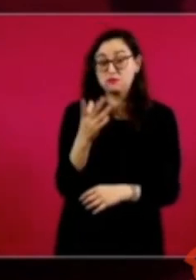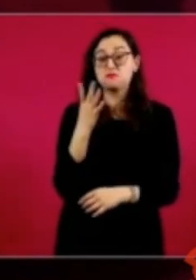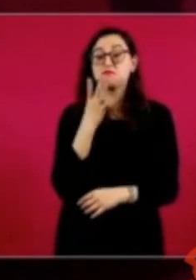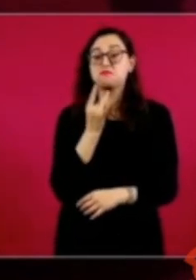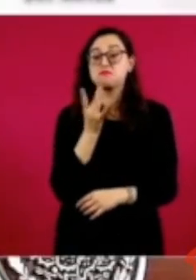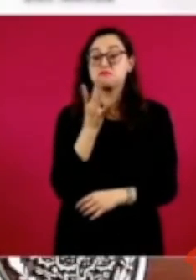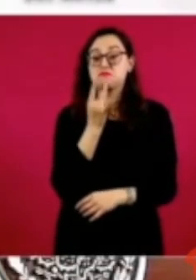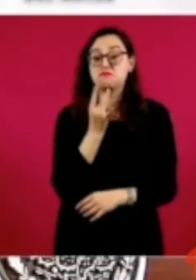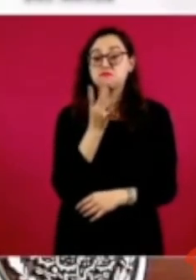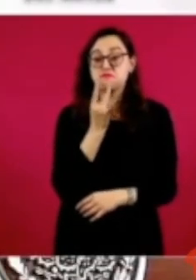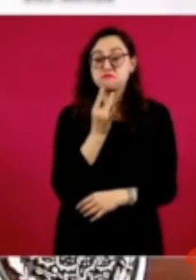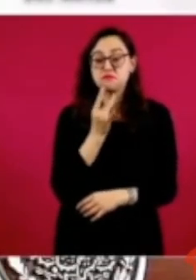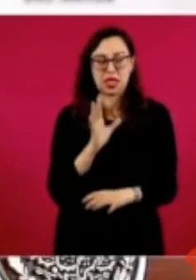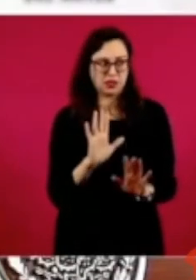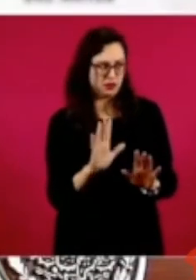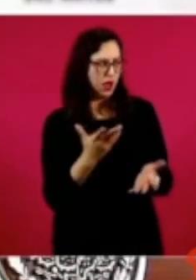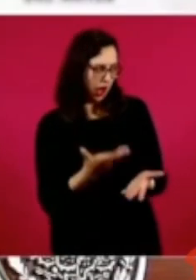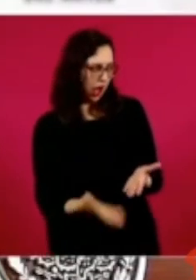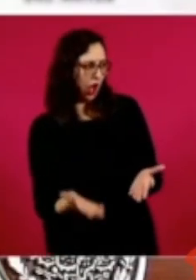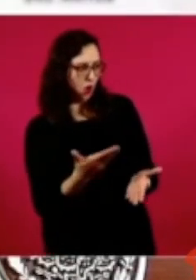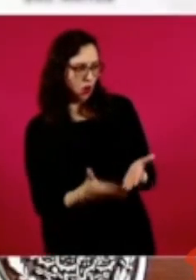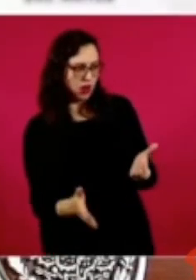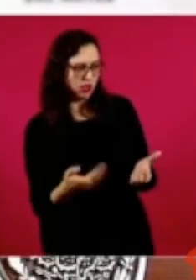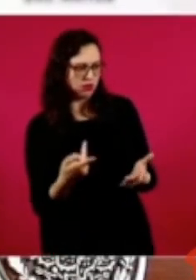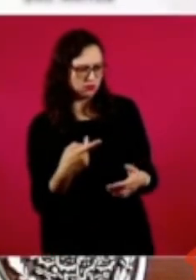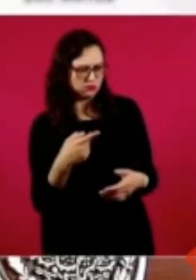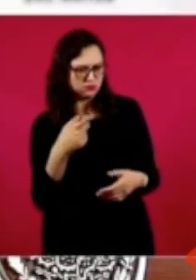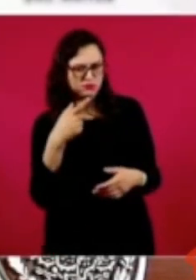No, pero eso es ahora. ¿Siempre?